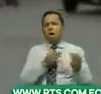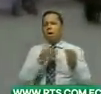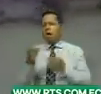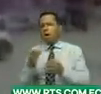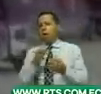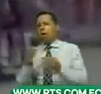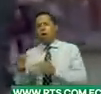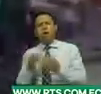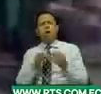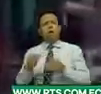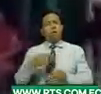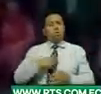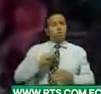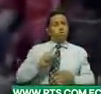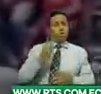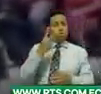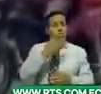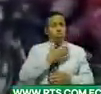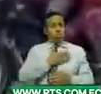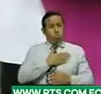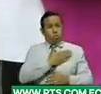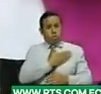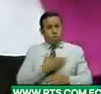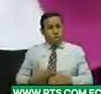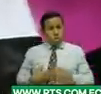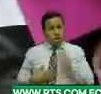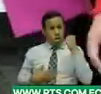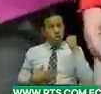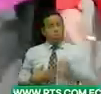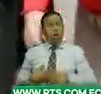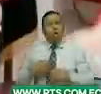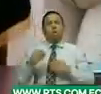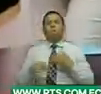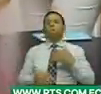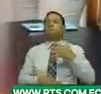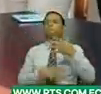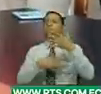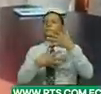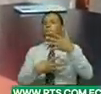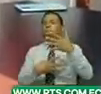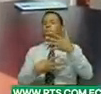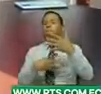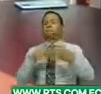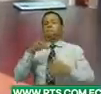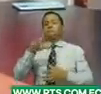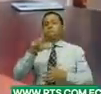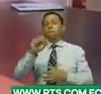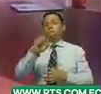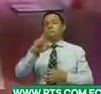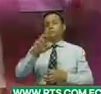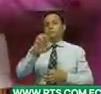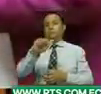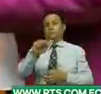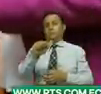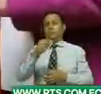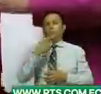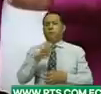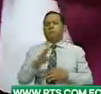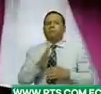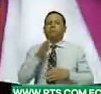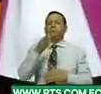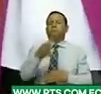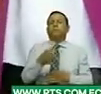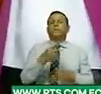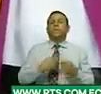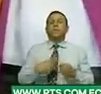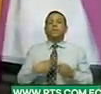llevará su segundo mandato en caso de ganar. Gustavo Larrea, candidato de Democracia Sí, mantuvo una visita protocolaria con el alcalde